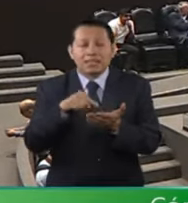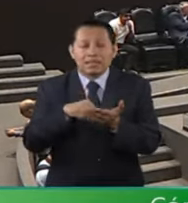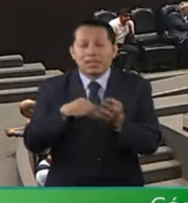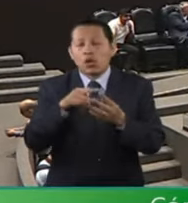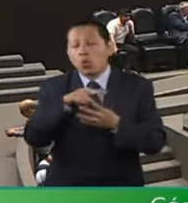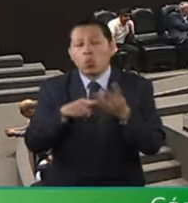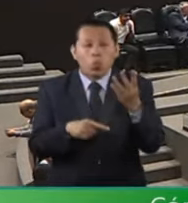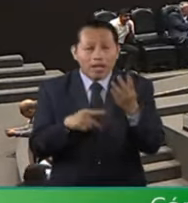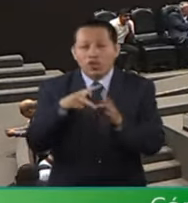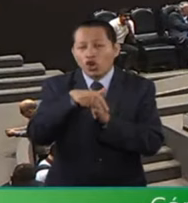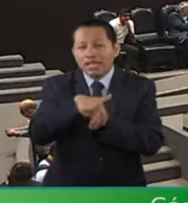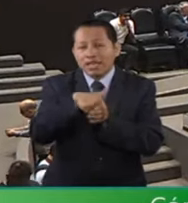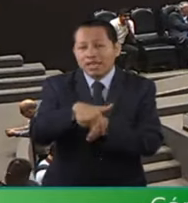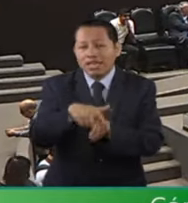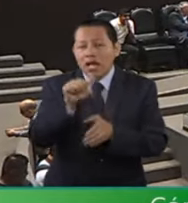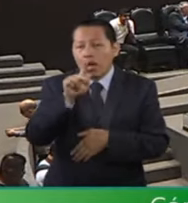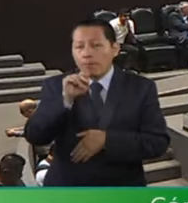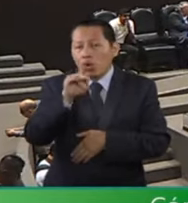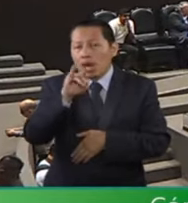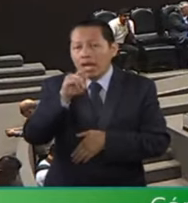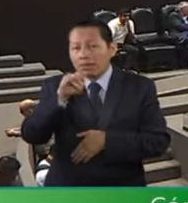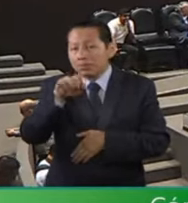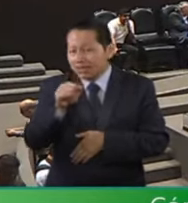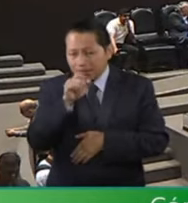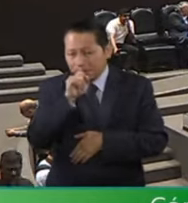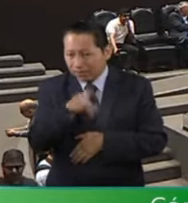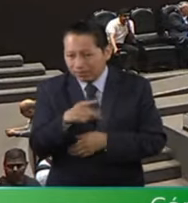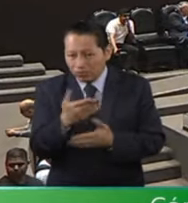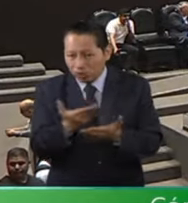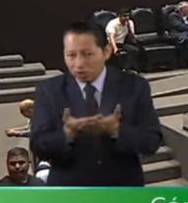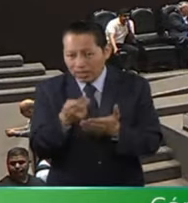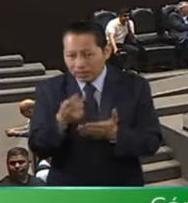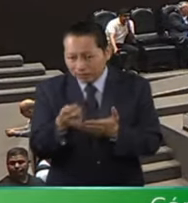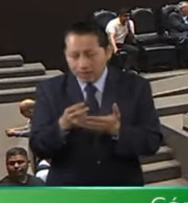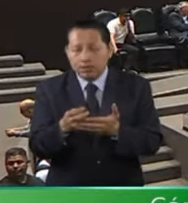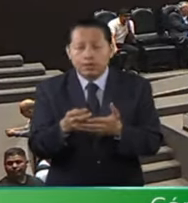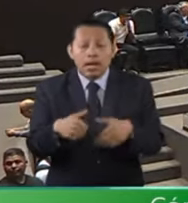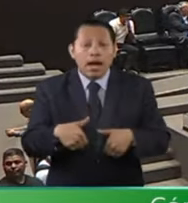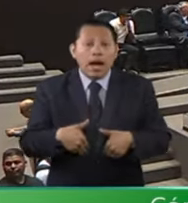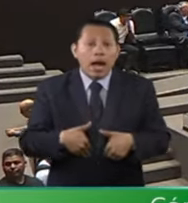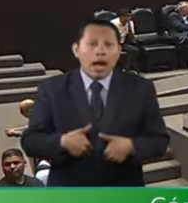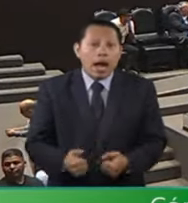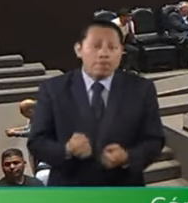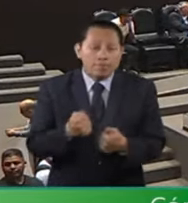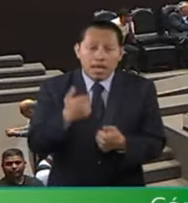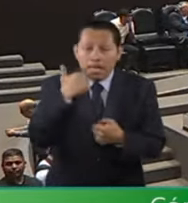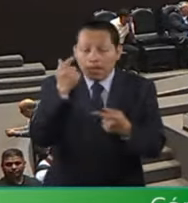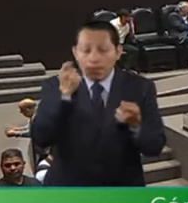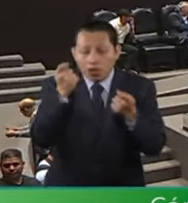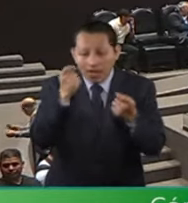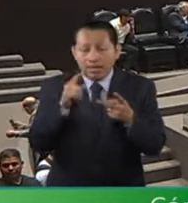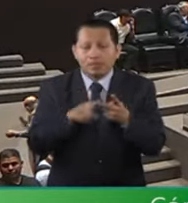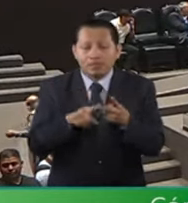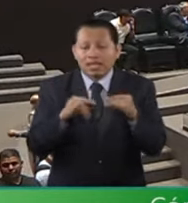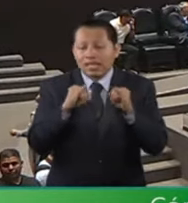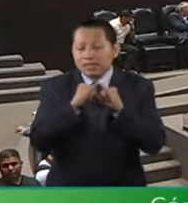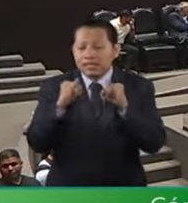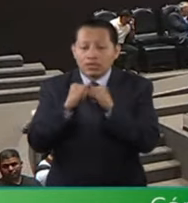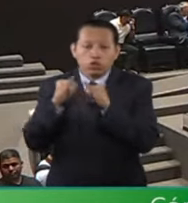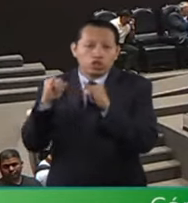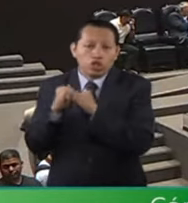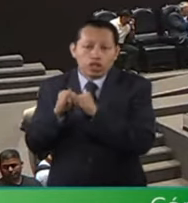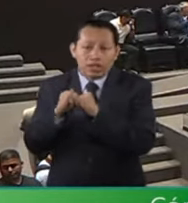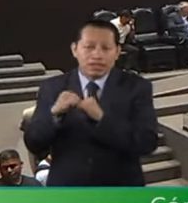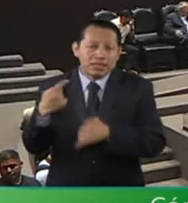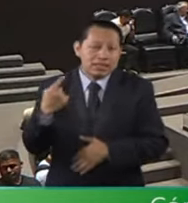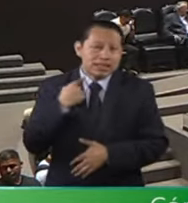como son el número de promoventes de esta reforma. Hambre desmedida de poder, muerte a las instituciones y a